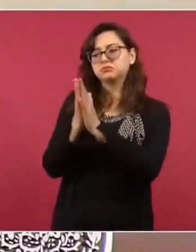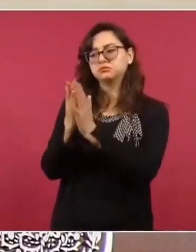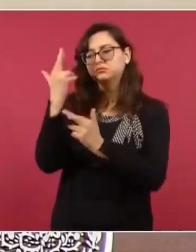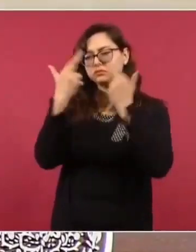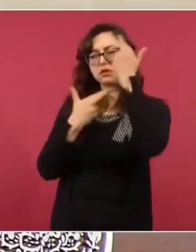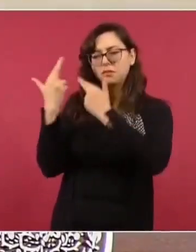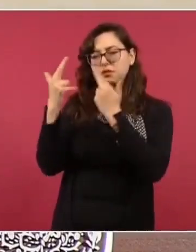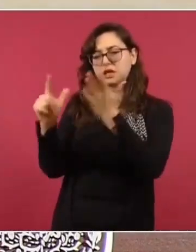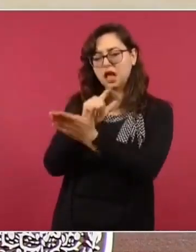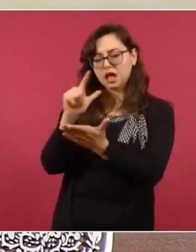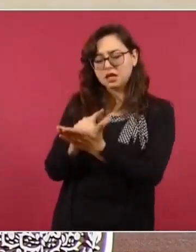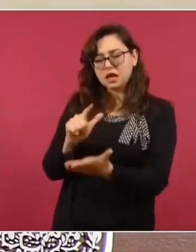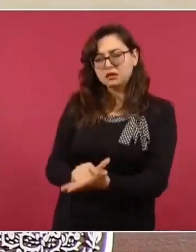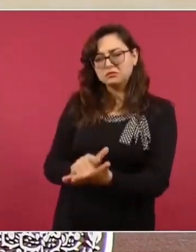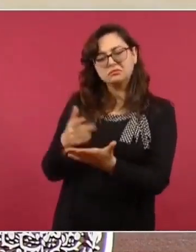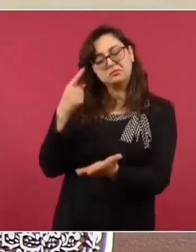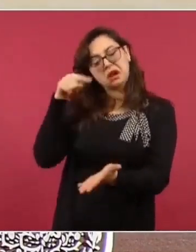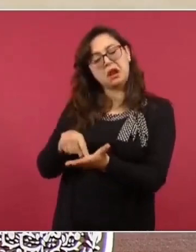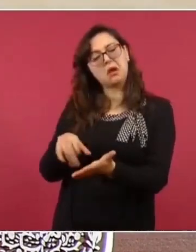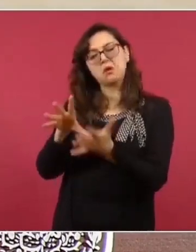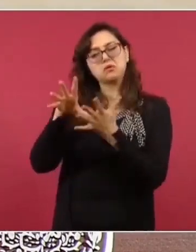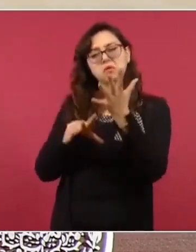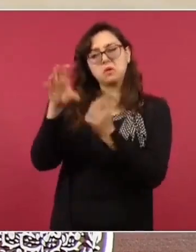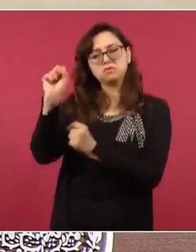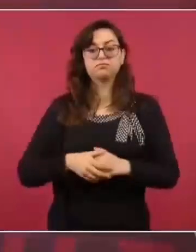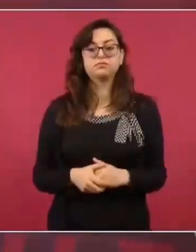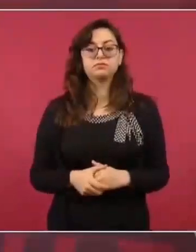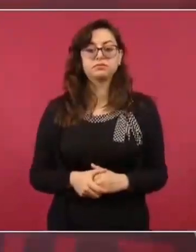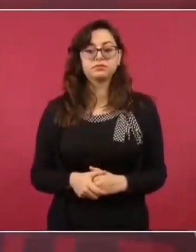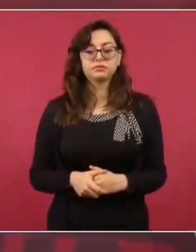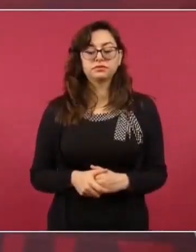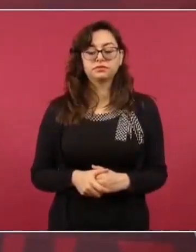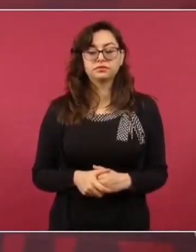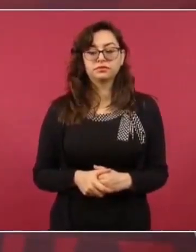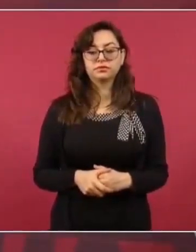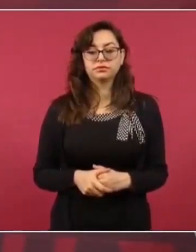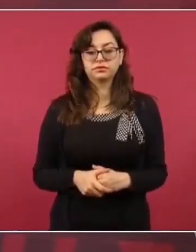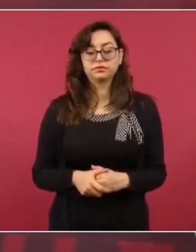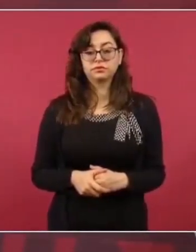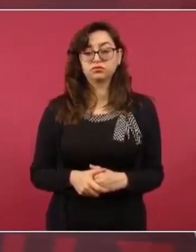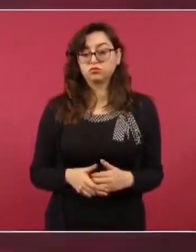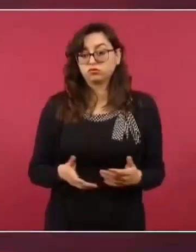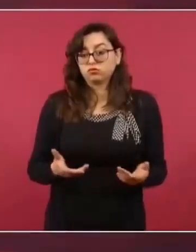para que se declare inconstitucional la ley. Entonces,